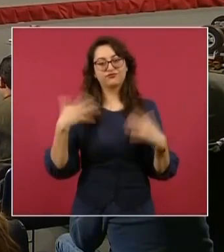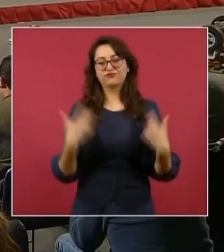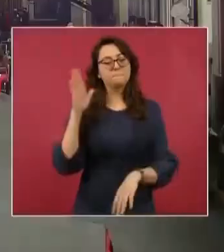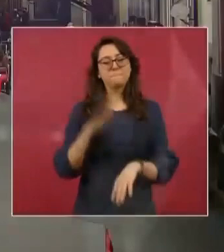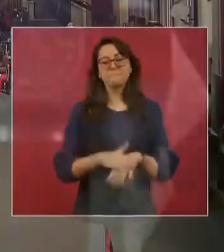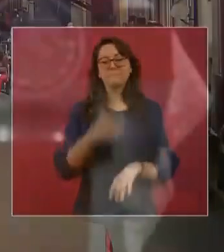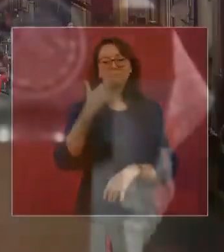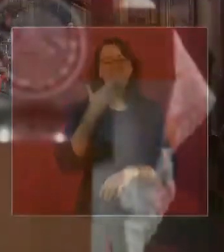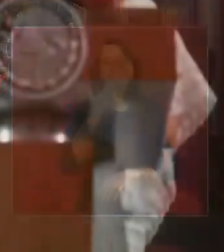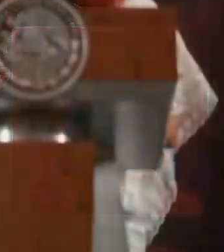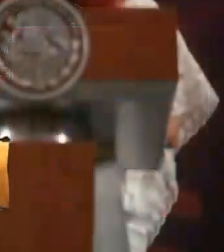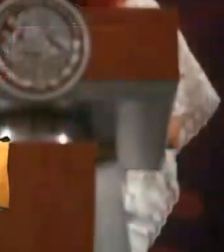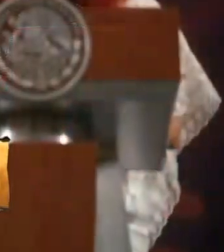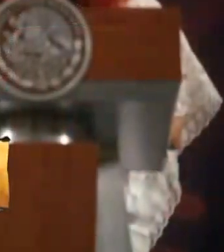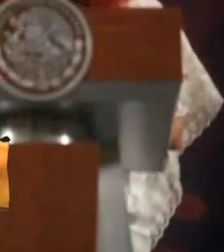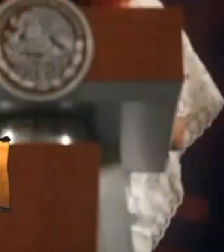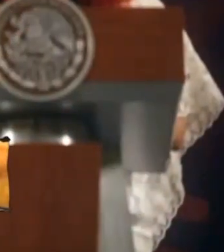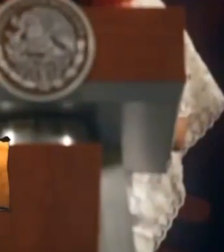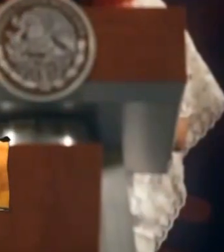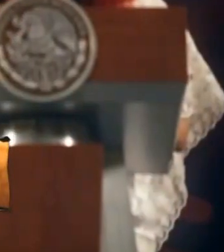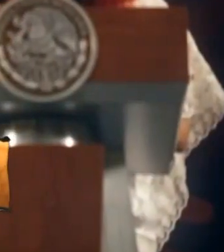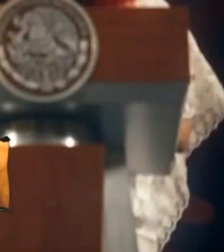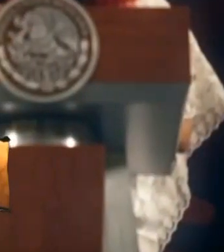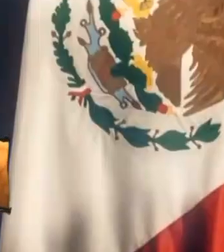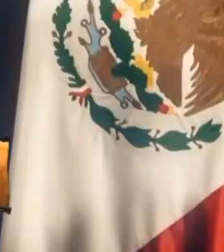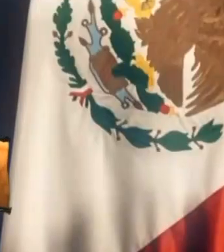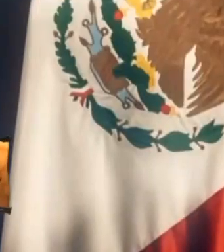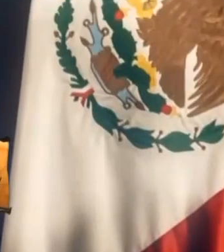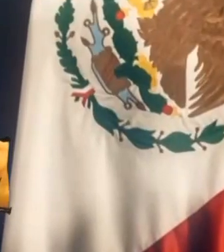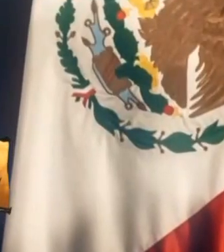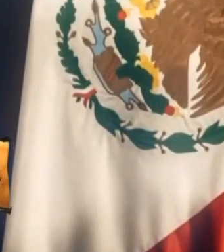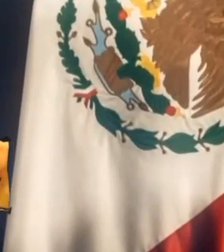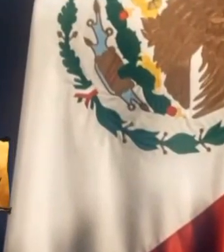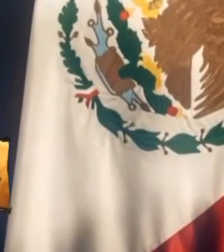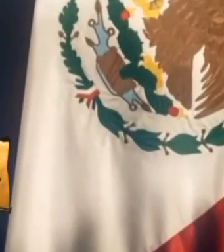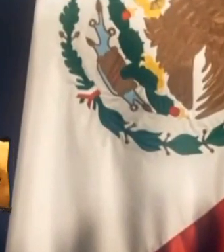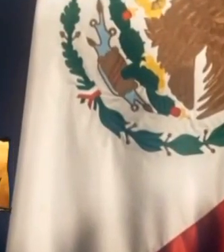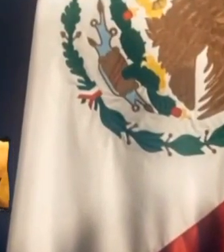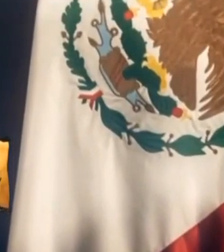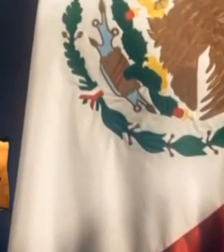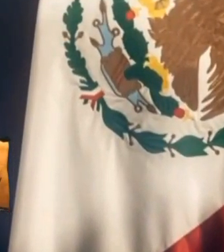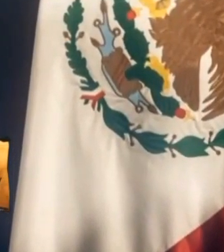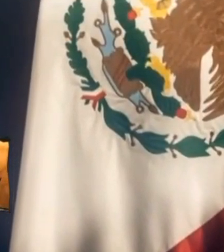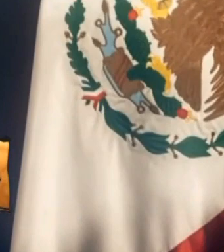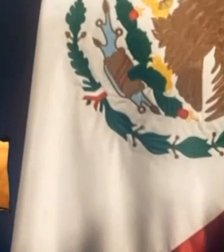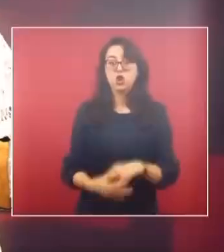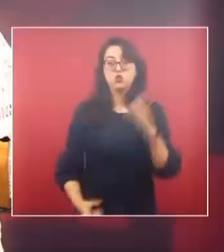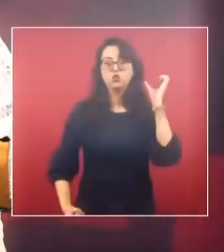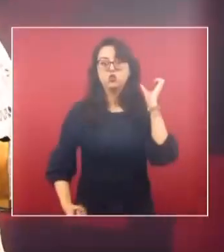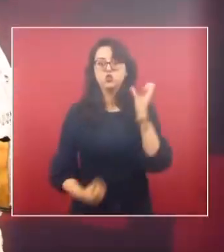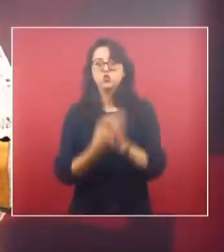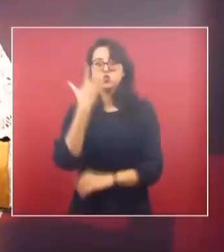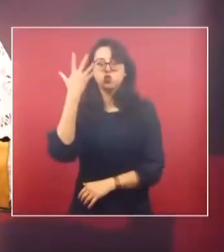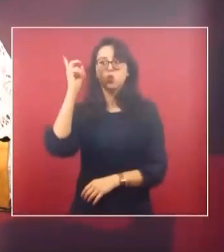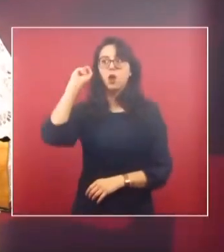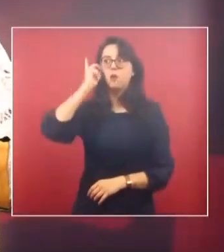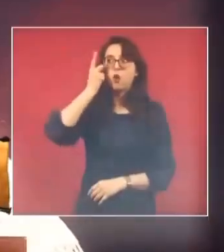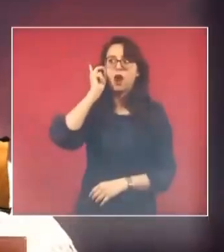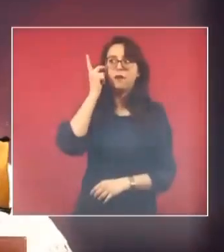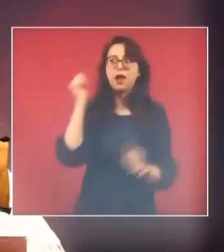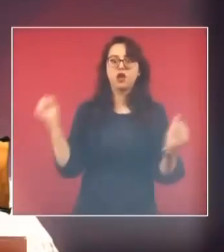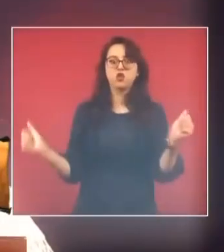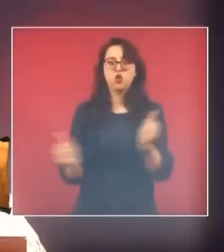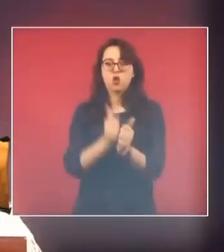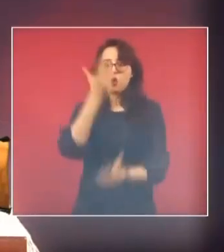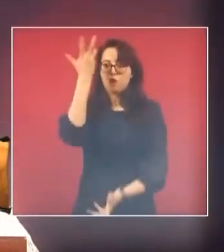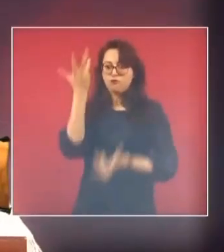mayas. Tú, caballo de fuego, atravesarás las junglas de la historia y derribarás los adobes